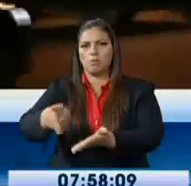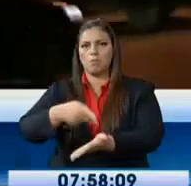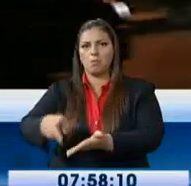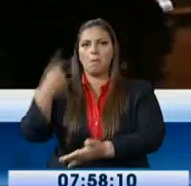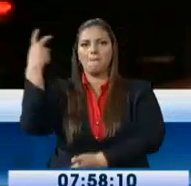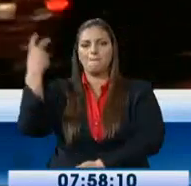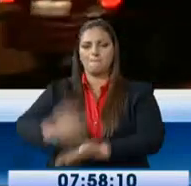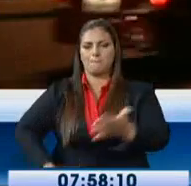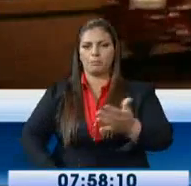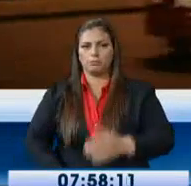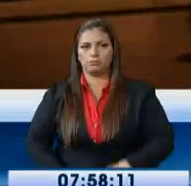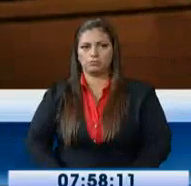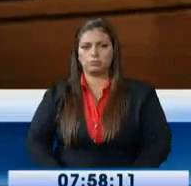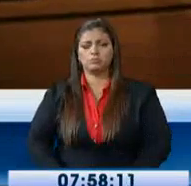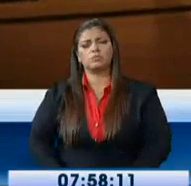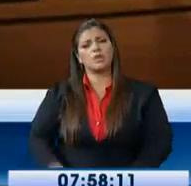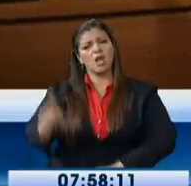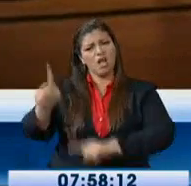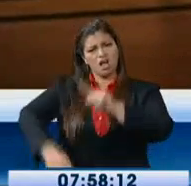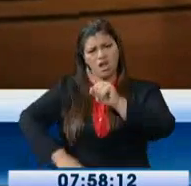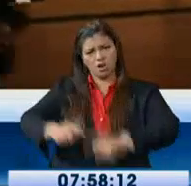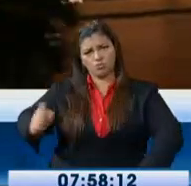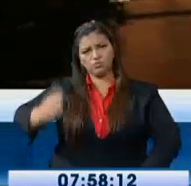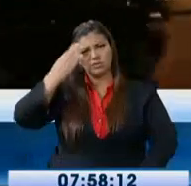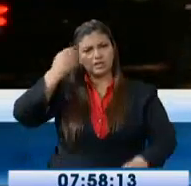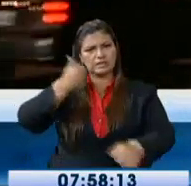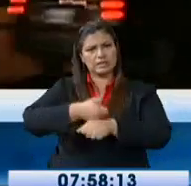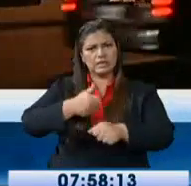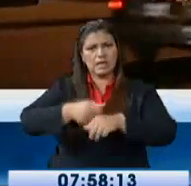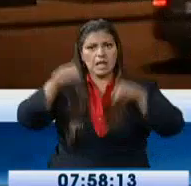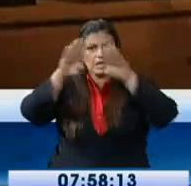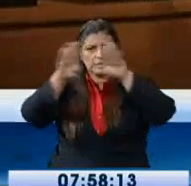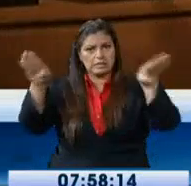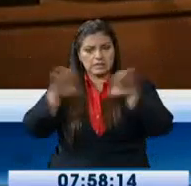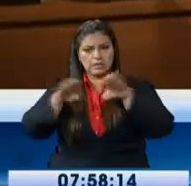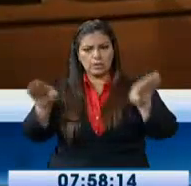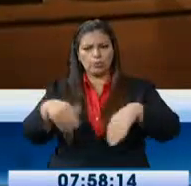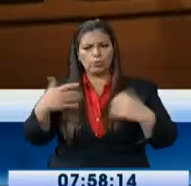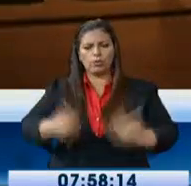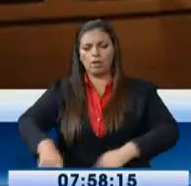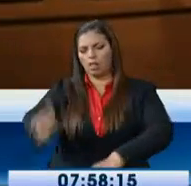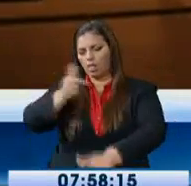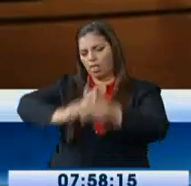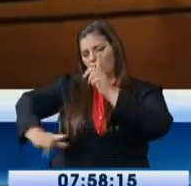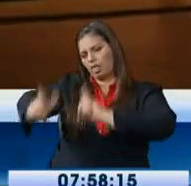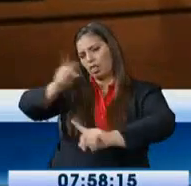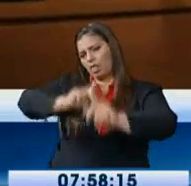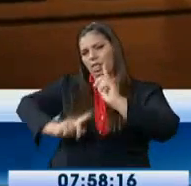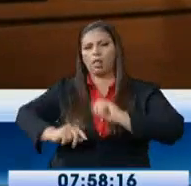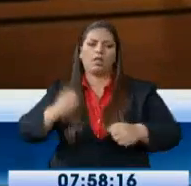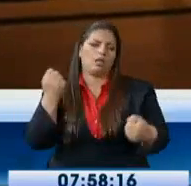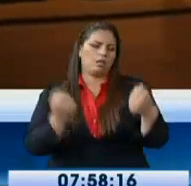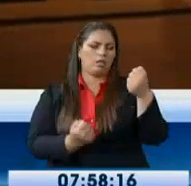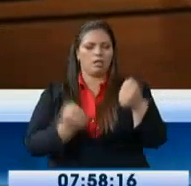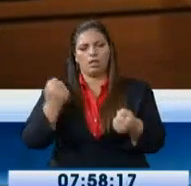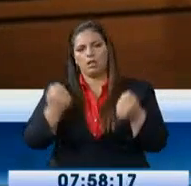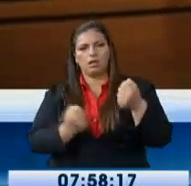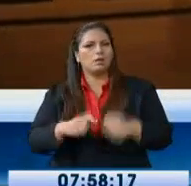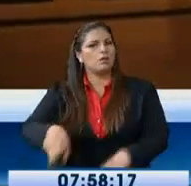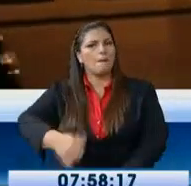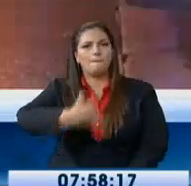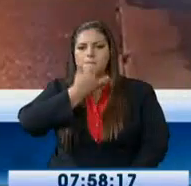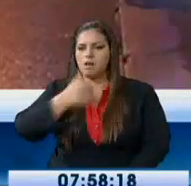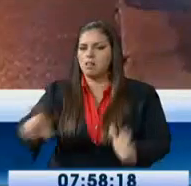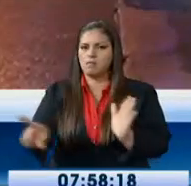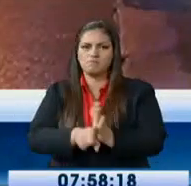detectamos que insisten conductores en conducir en estado embriaguez, pues ya ahí en esa fecha sí vamos a proceder de acuerdo a lo que establece la